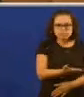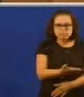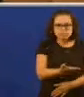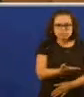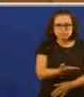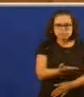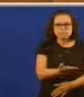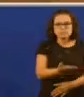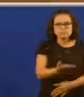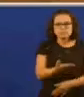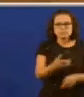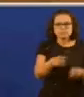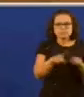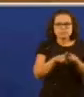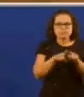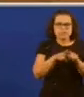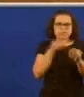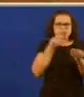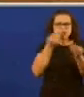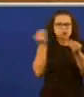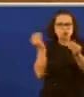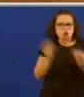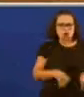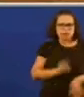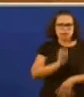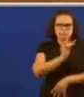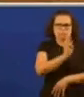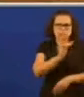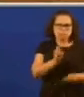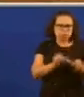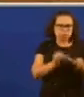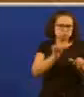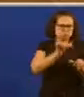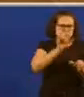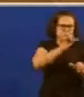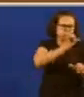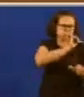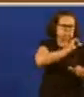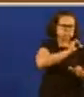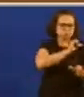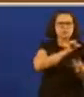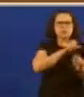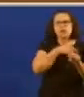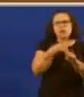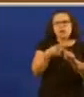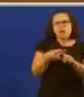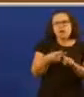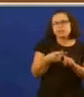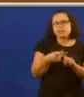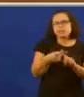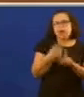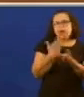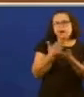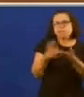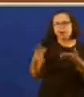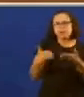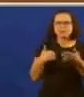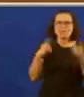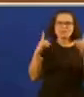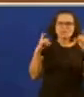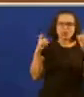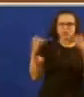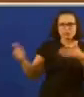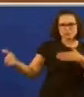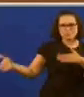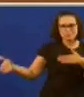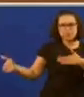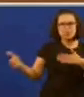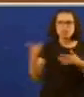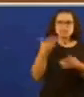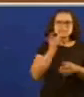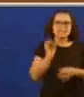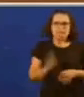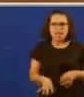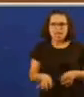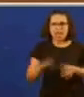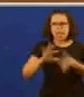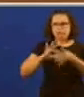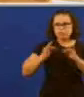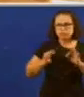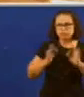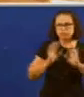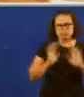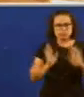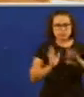caleo historial do seu partido e sin entrar hoxe nesas amizades perigosas, nos álbumes de fotos, creo que vostede